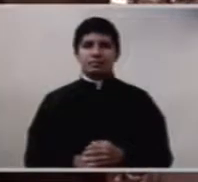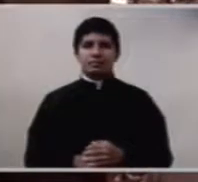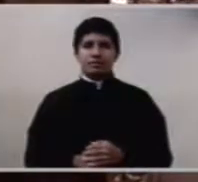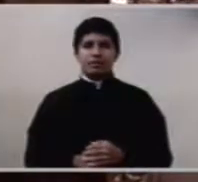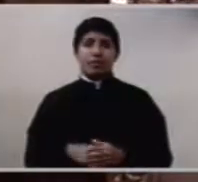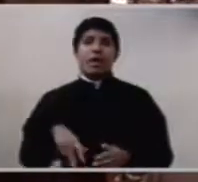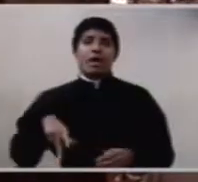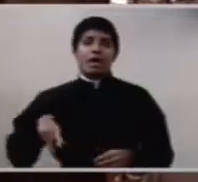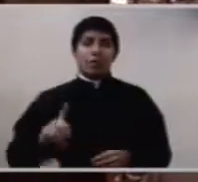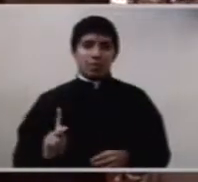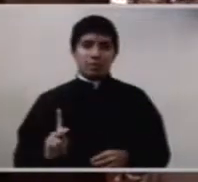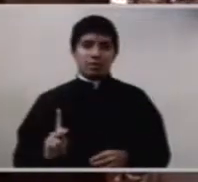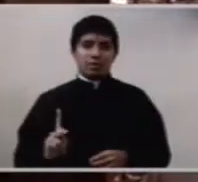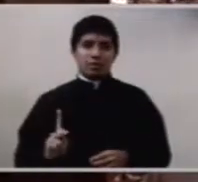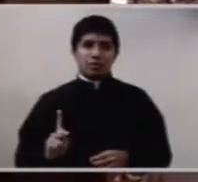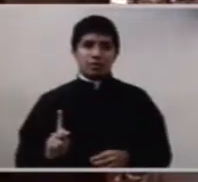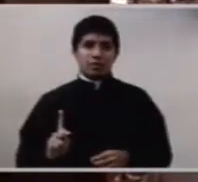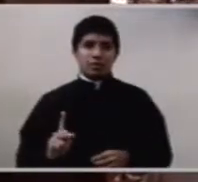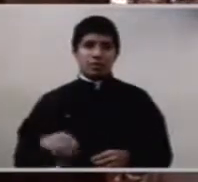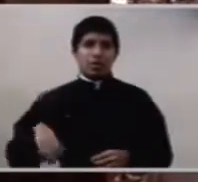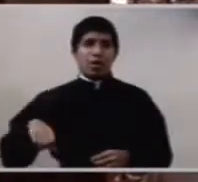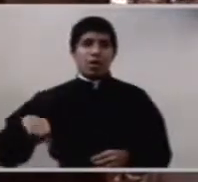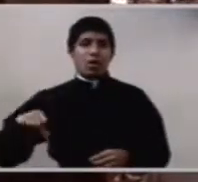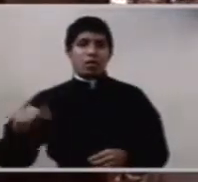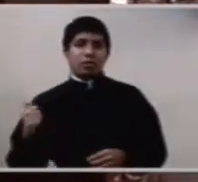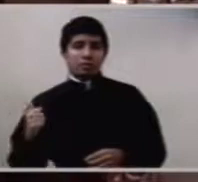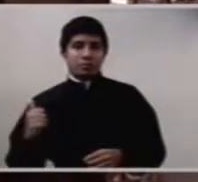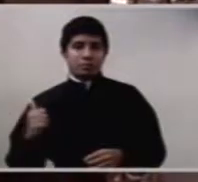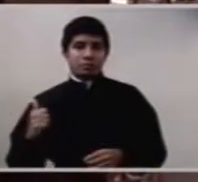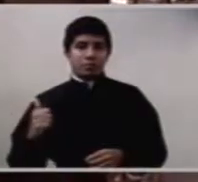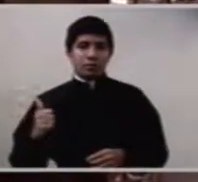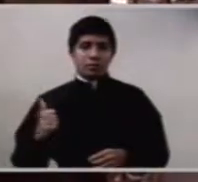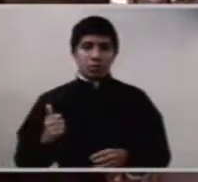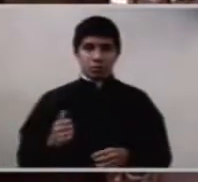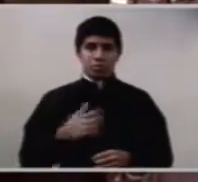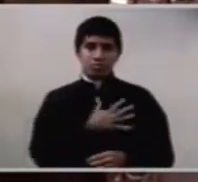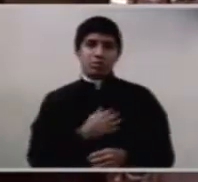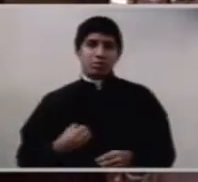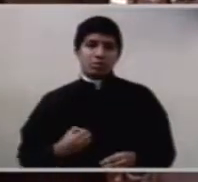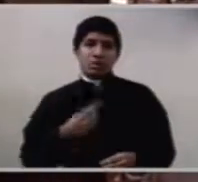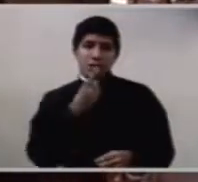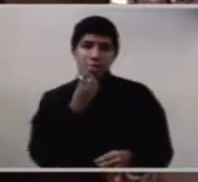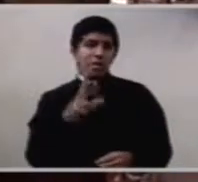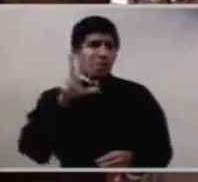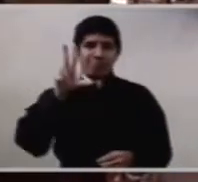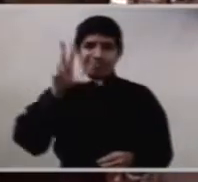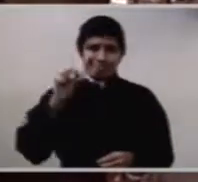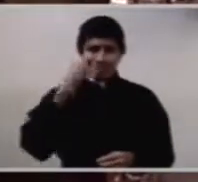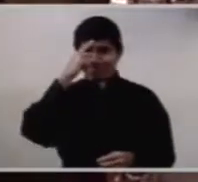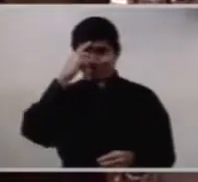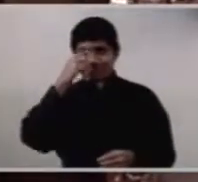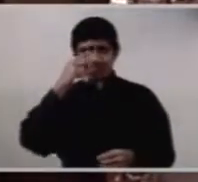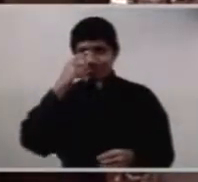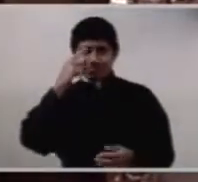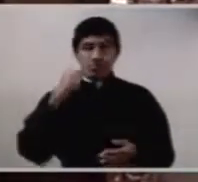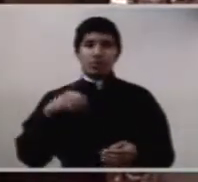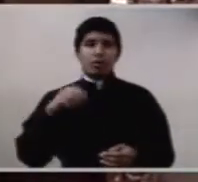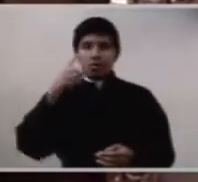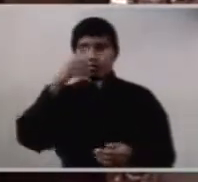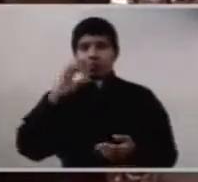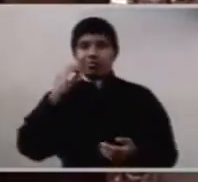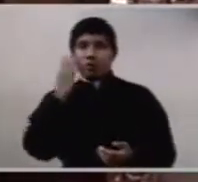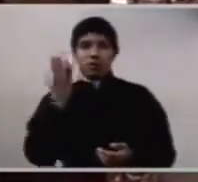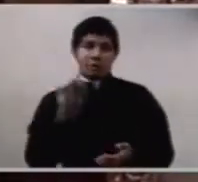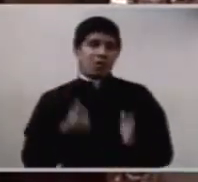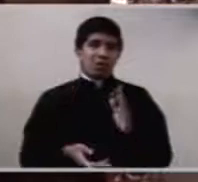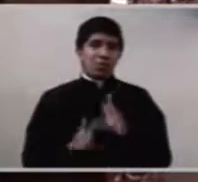Sin embargo, el otro hijo, el que dijo que no, a final de cuentas sí fue. Quiere